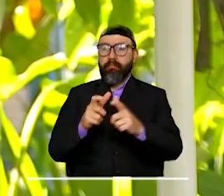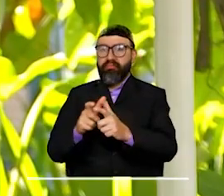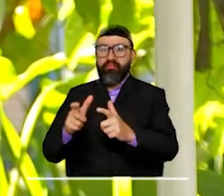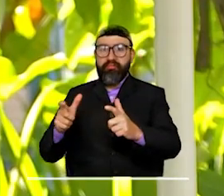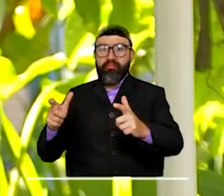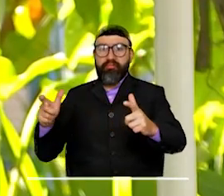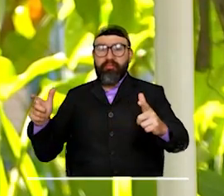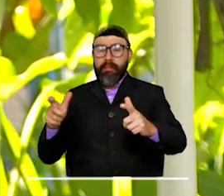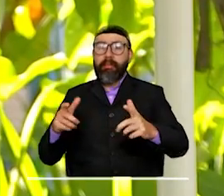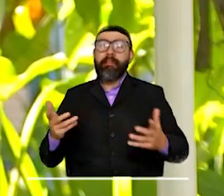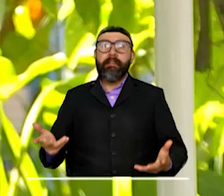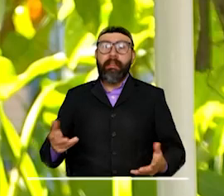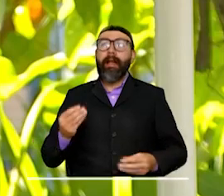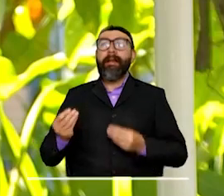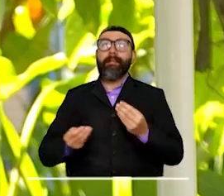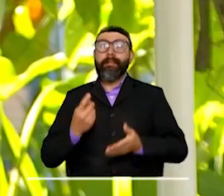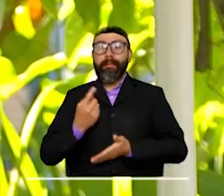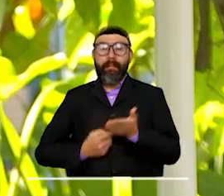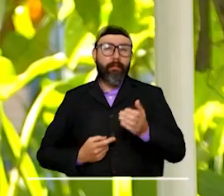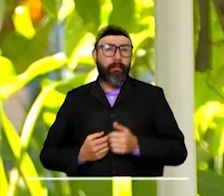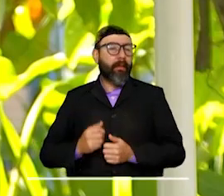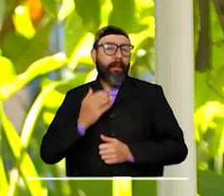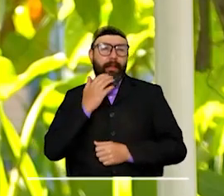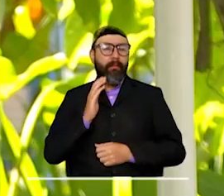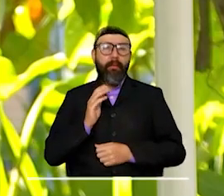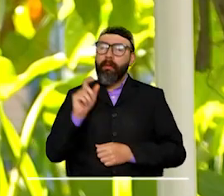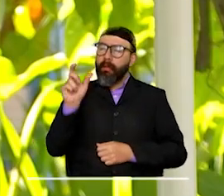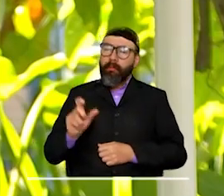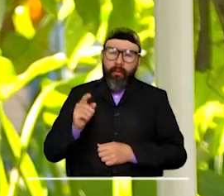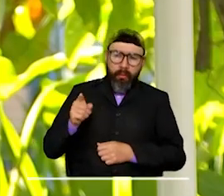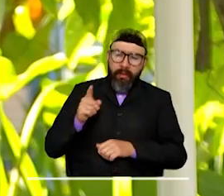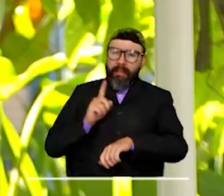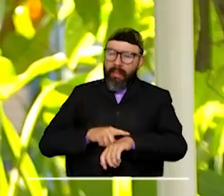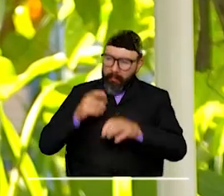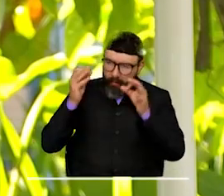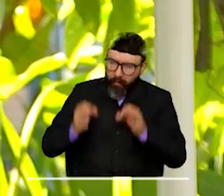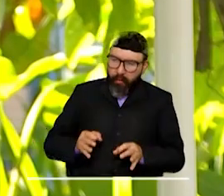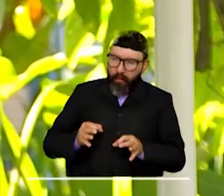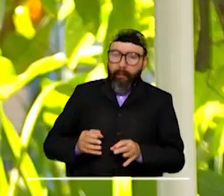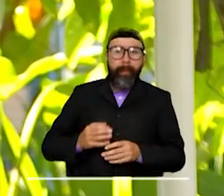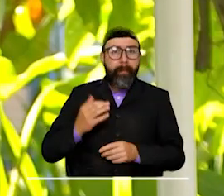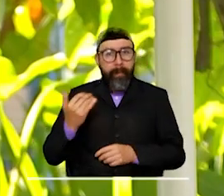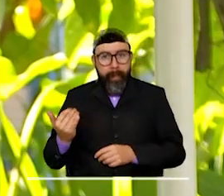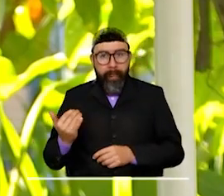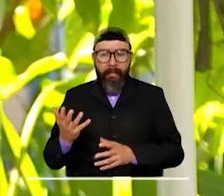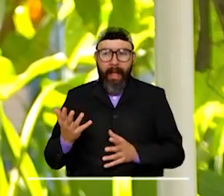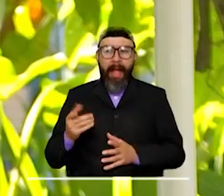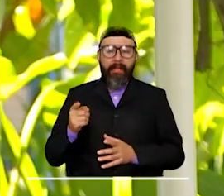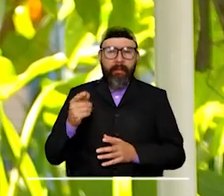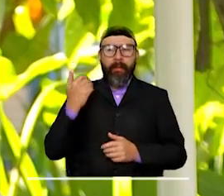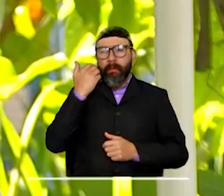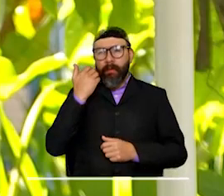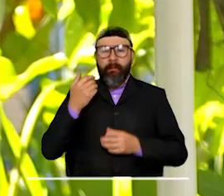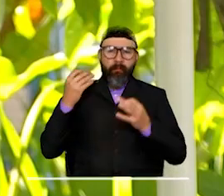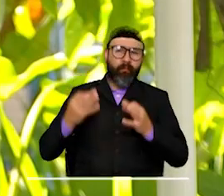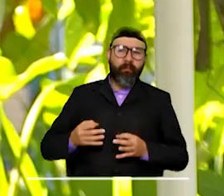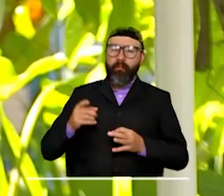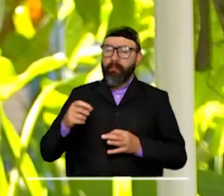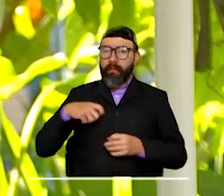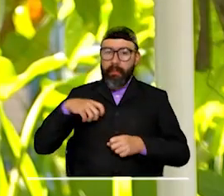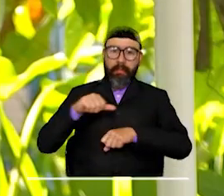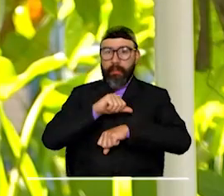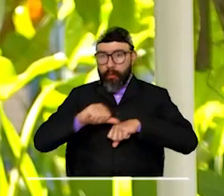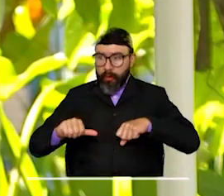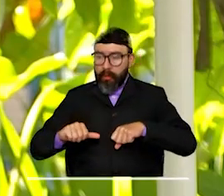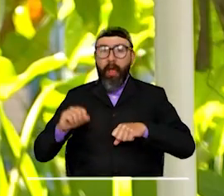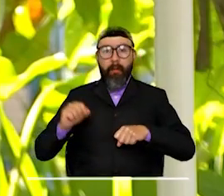Vamos a suponer que le hubiéramos hecho el diagnóstico a tiempo. Y uno hace la cirugía y uno puede quitar